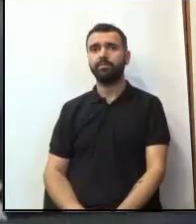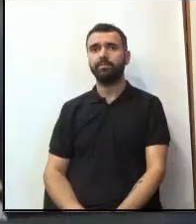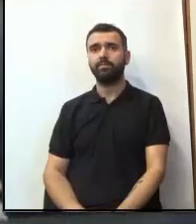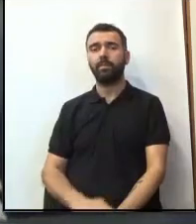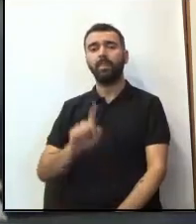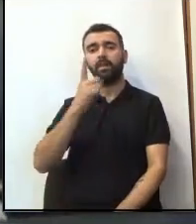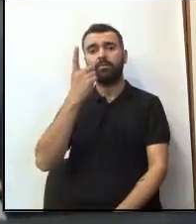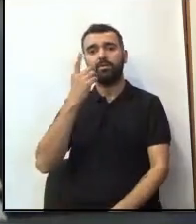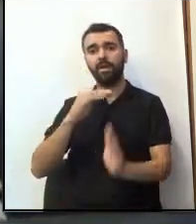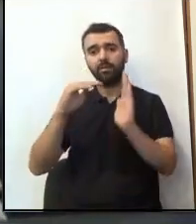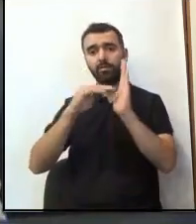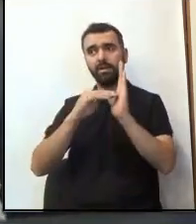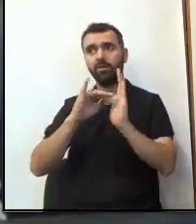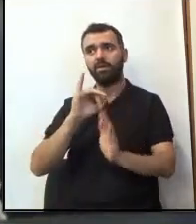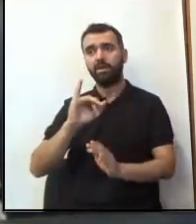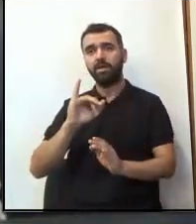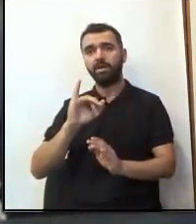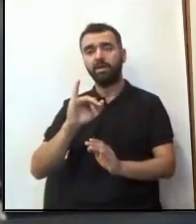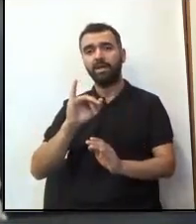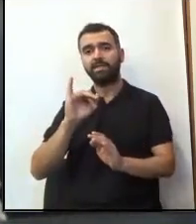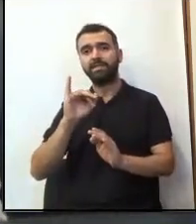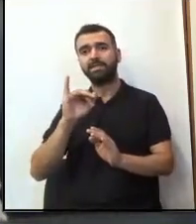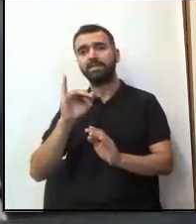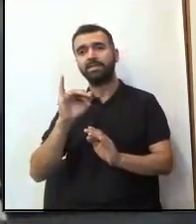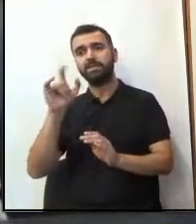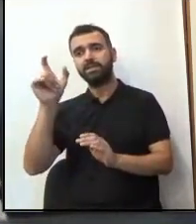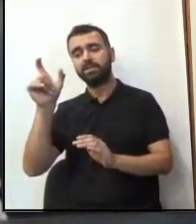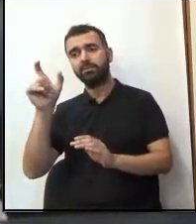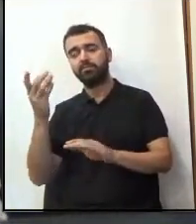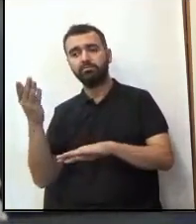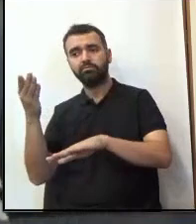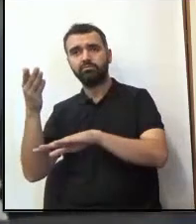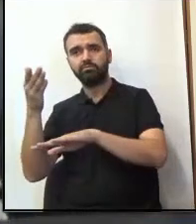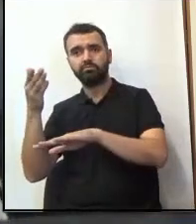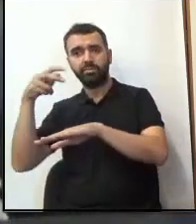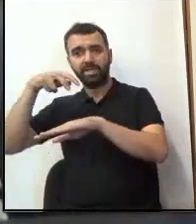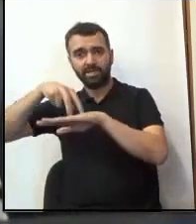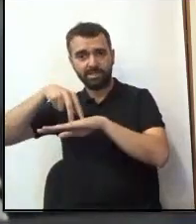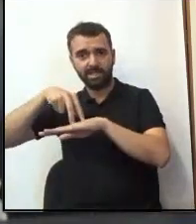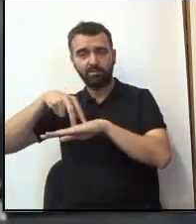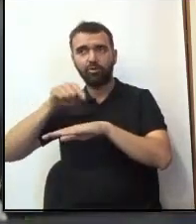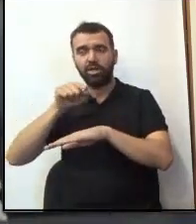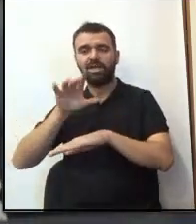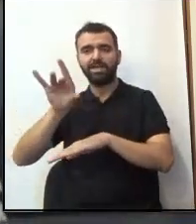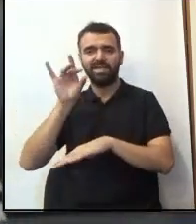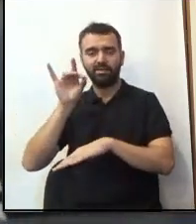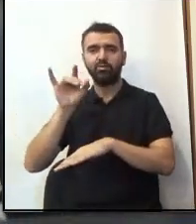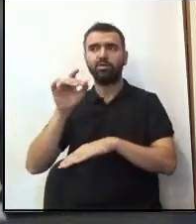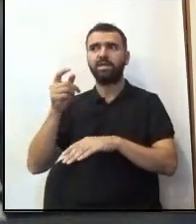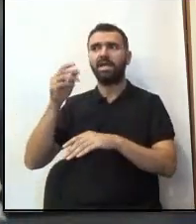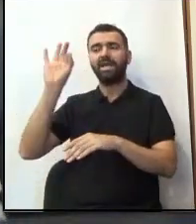primer piso, y que es presencial porque lo hemos definido así hace 2 sesiones atrás, ha